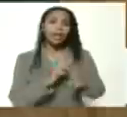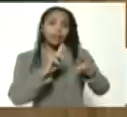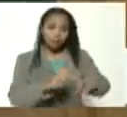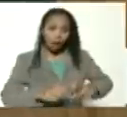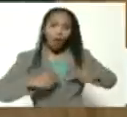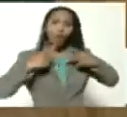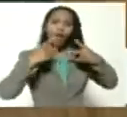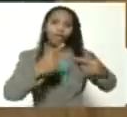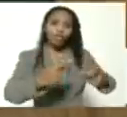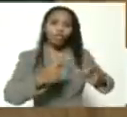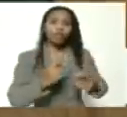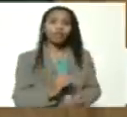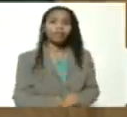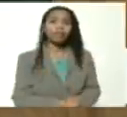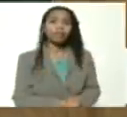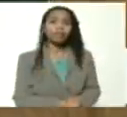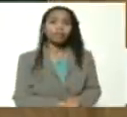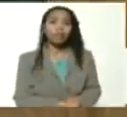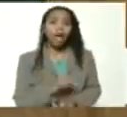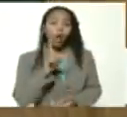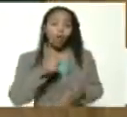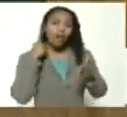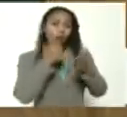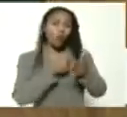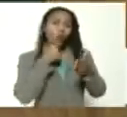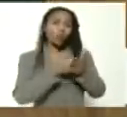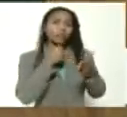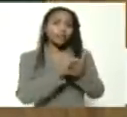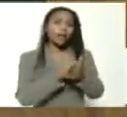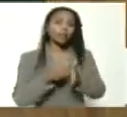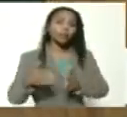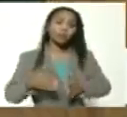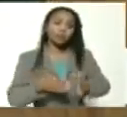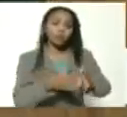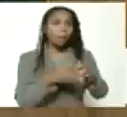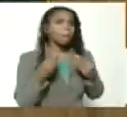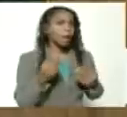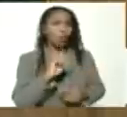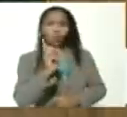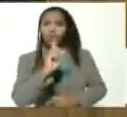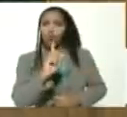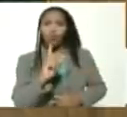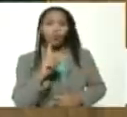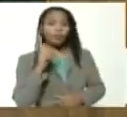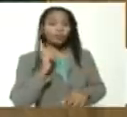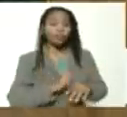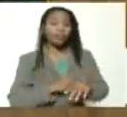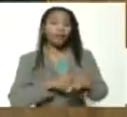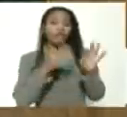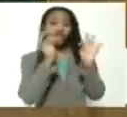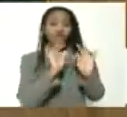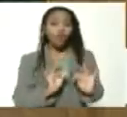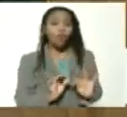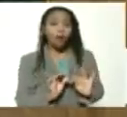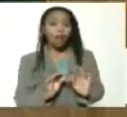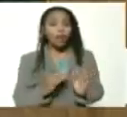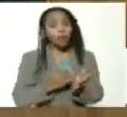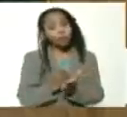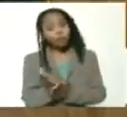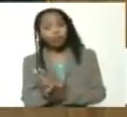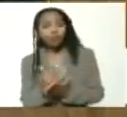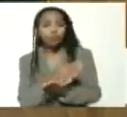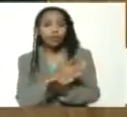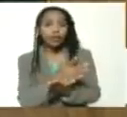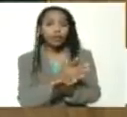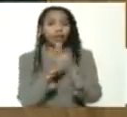renovándose, hay una lucha férrea para que no exista este tipo de desviaciones. En tal